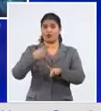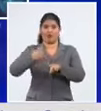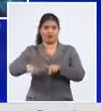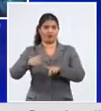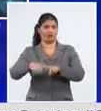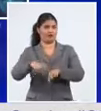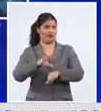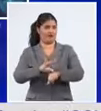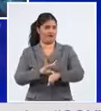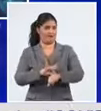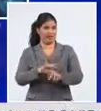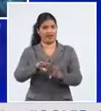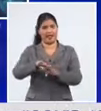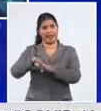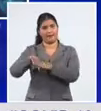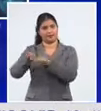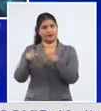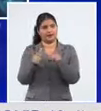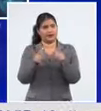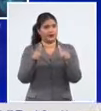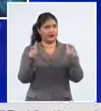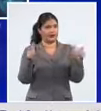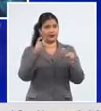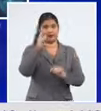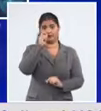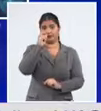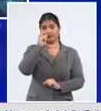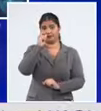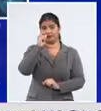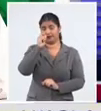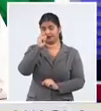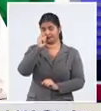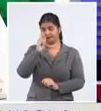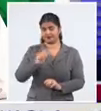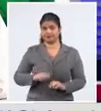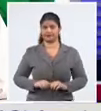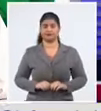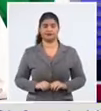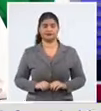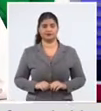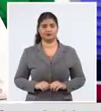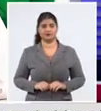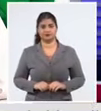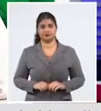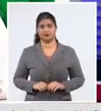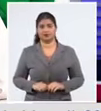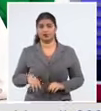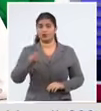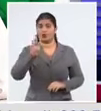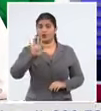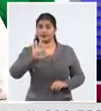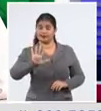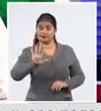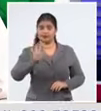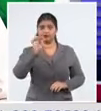el sexo masculino el predominante, ayer con 45 de los 78 que informamos,